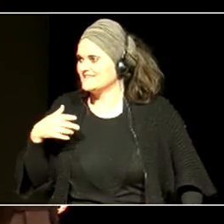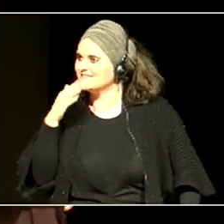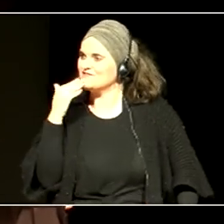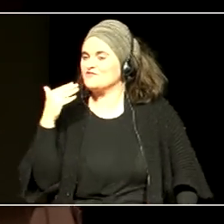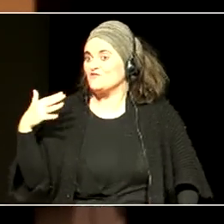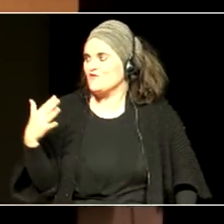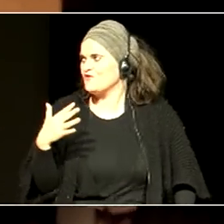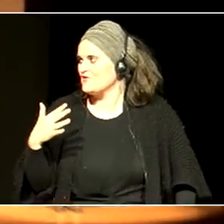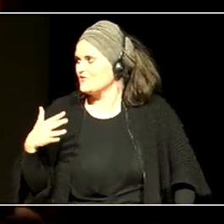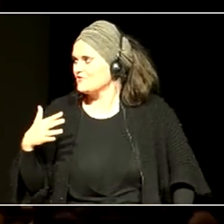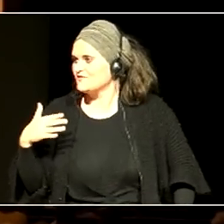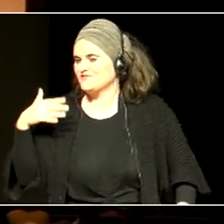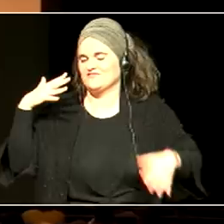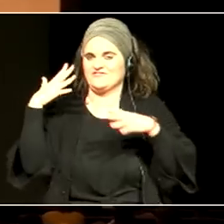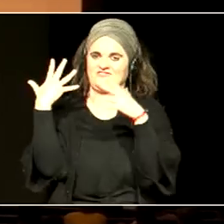haaa